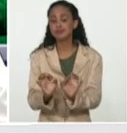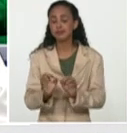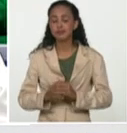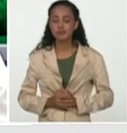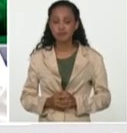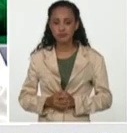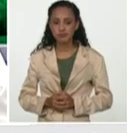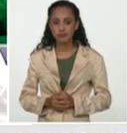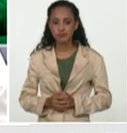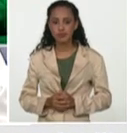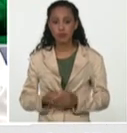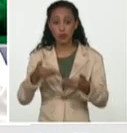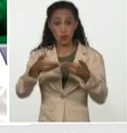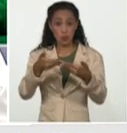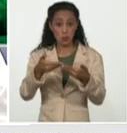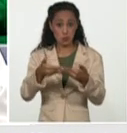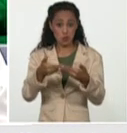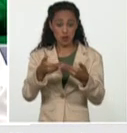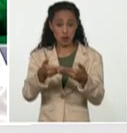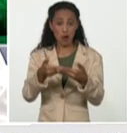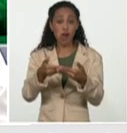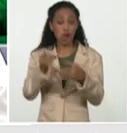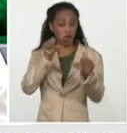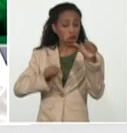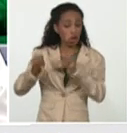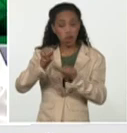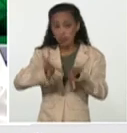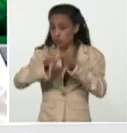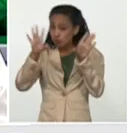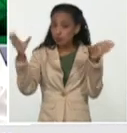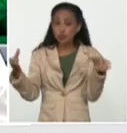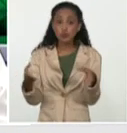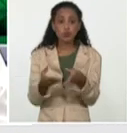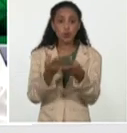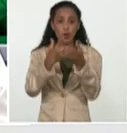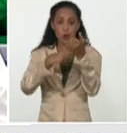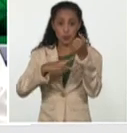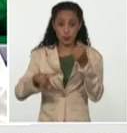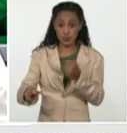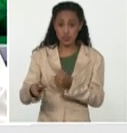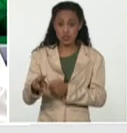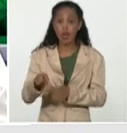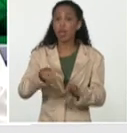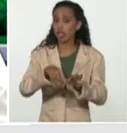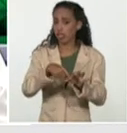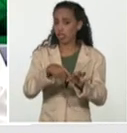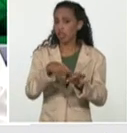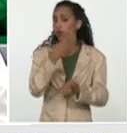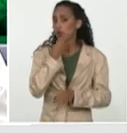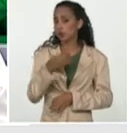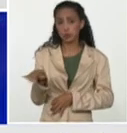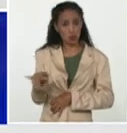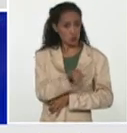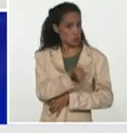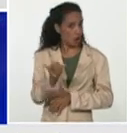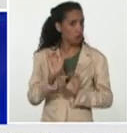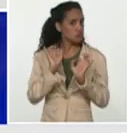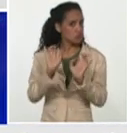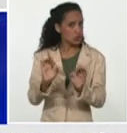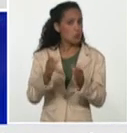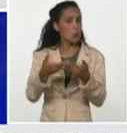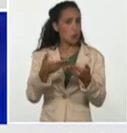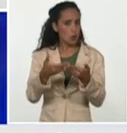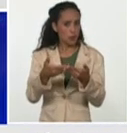Se procesaron, como siempre digo, muestras de todas las provincias y el municipio especial Isla de la Juventud.